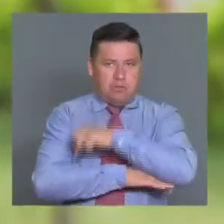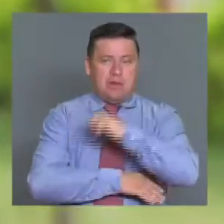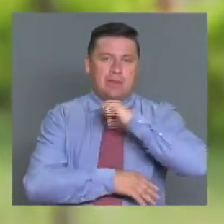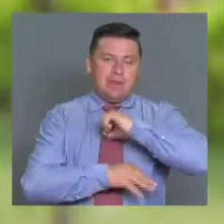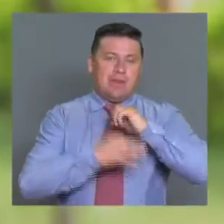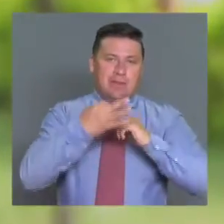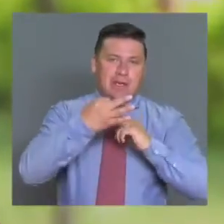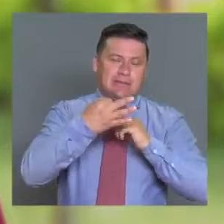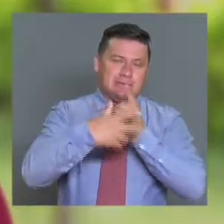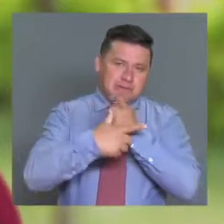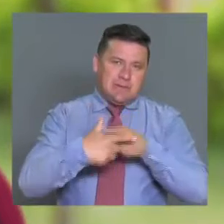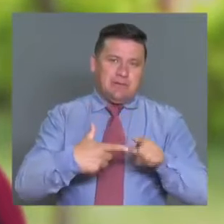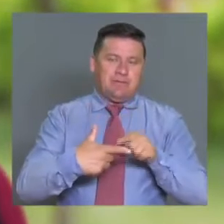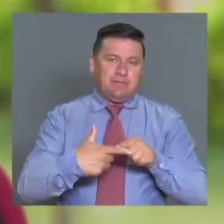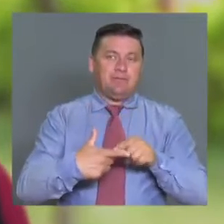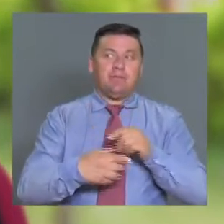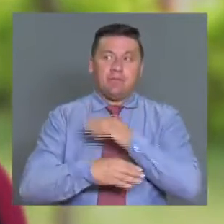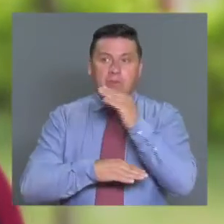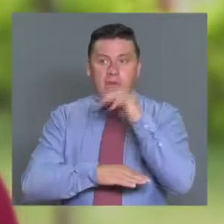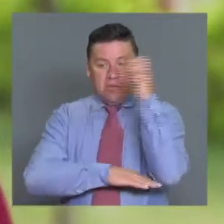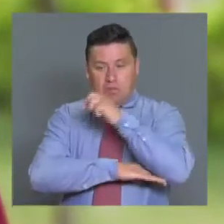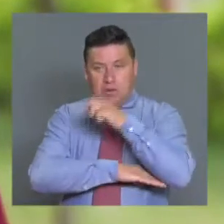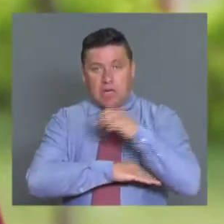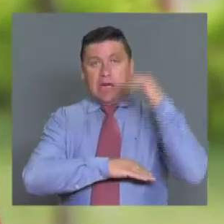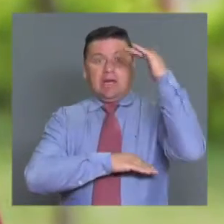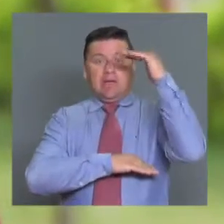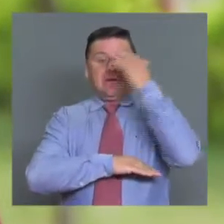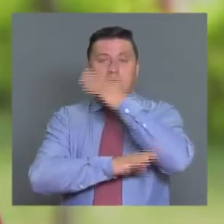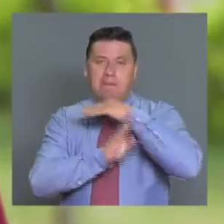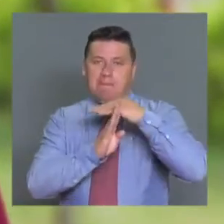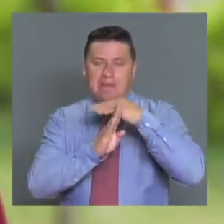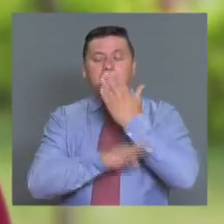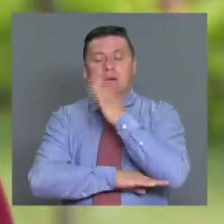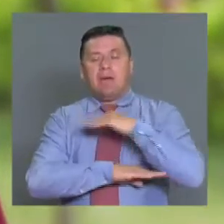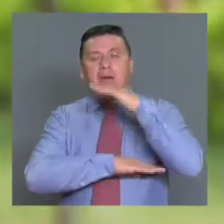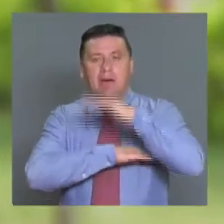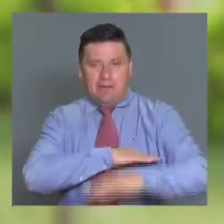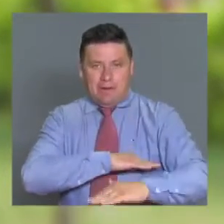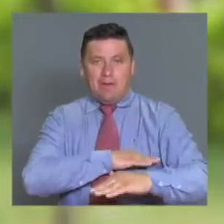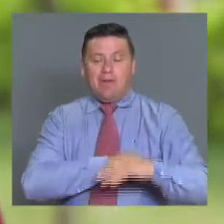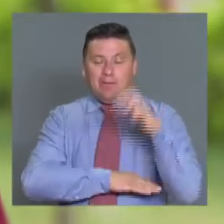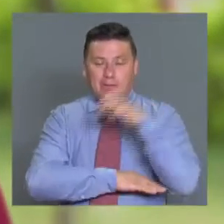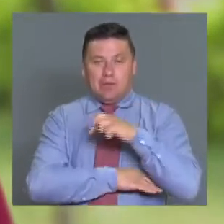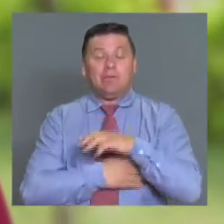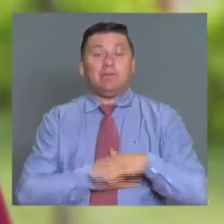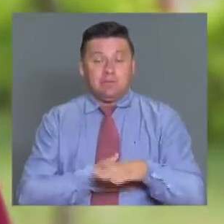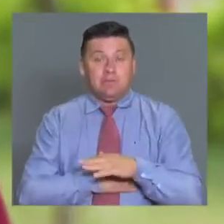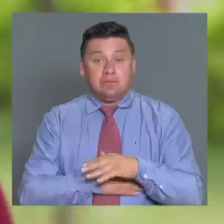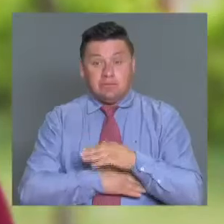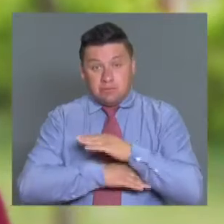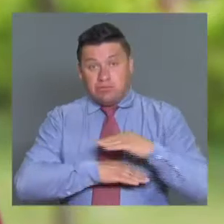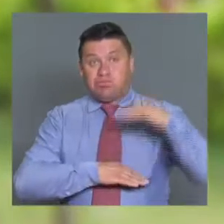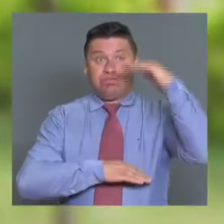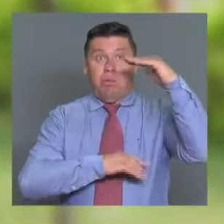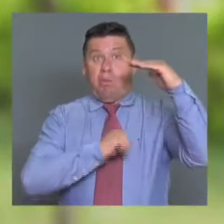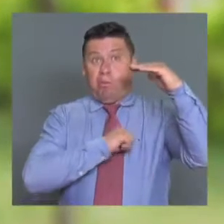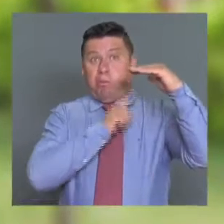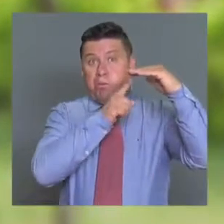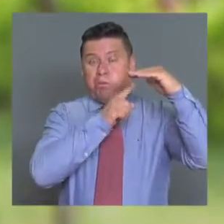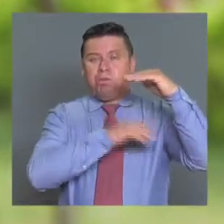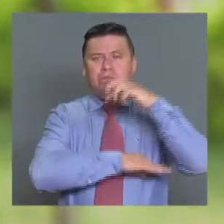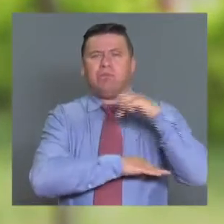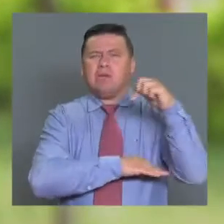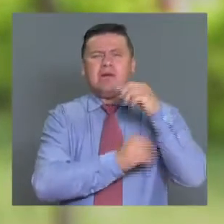en tres zonas está dividida en el alto putumayo en el en el medio y obviamente en el bajo en el alto putumayo nosotros podemos